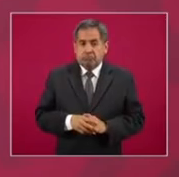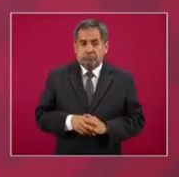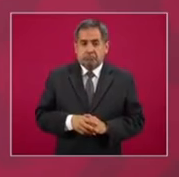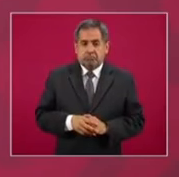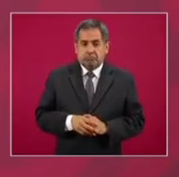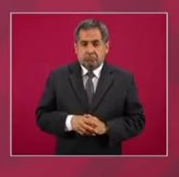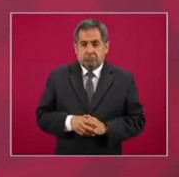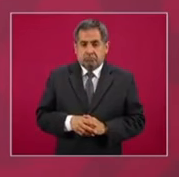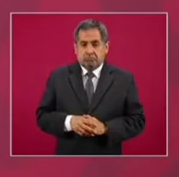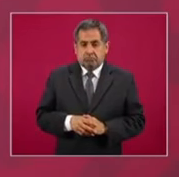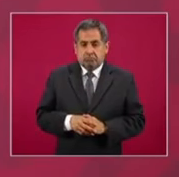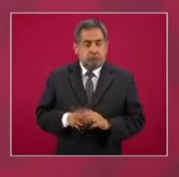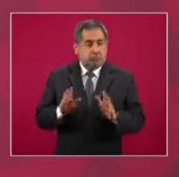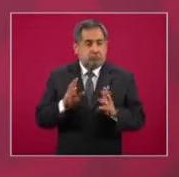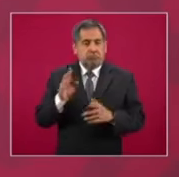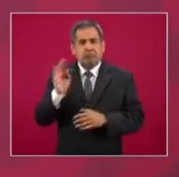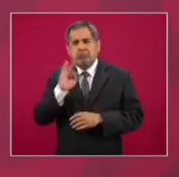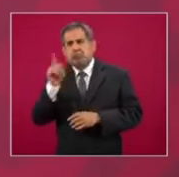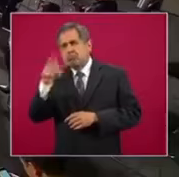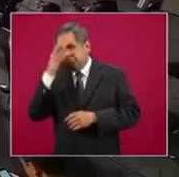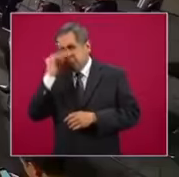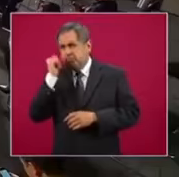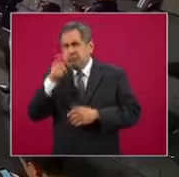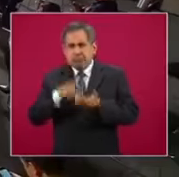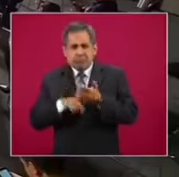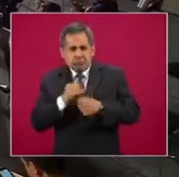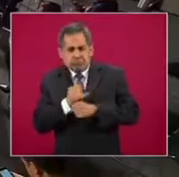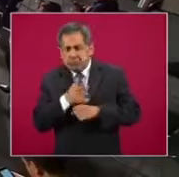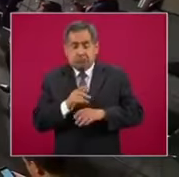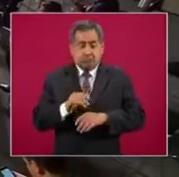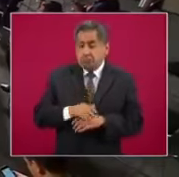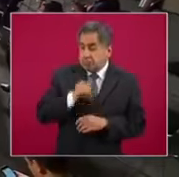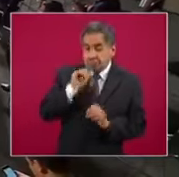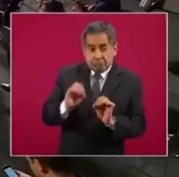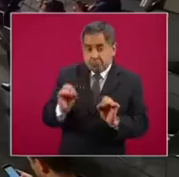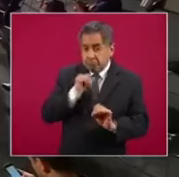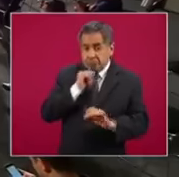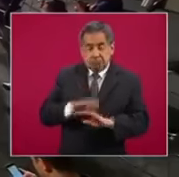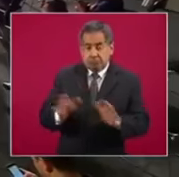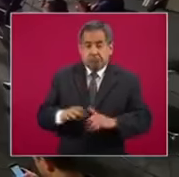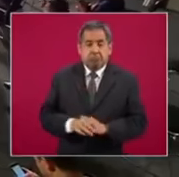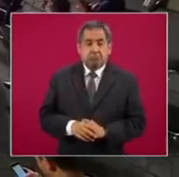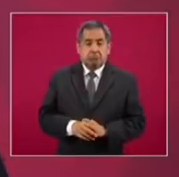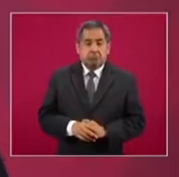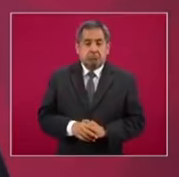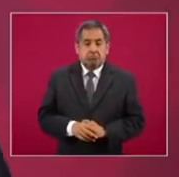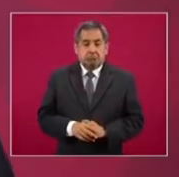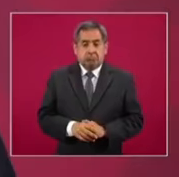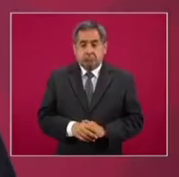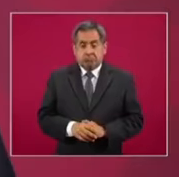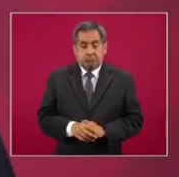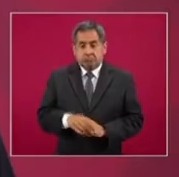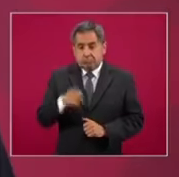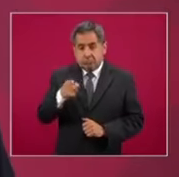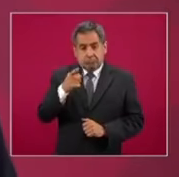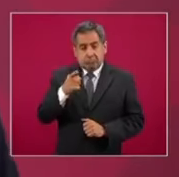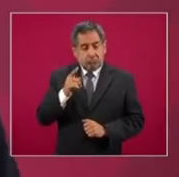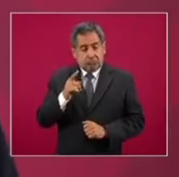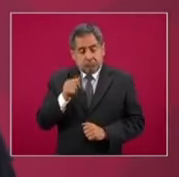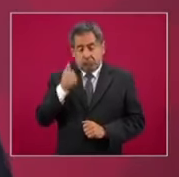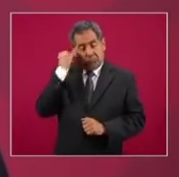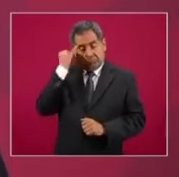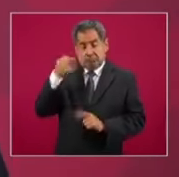información si en caso de que ni siquiera indicios no este y es es otro